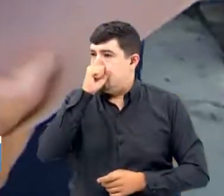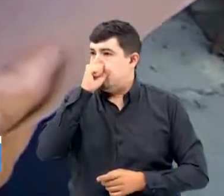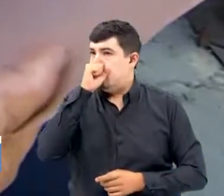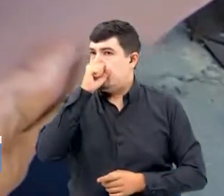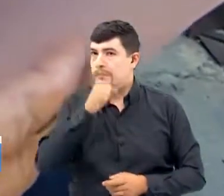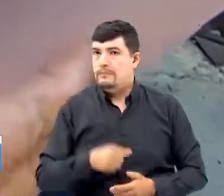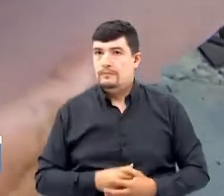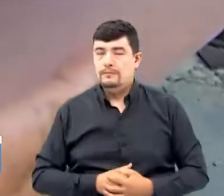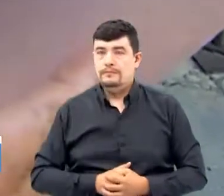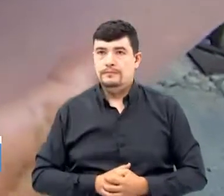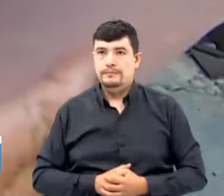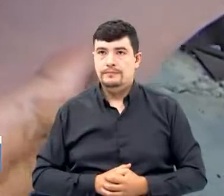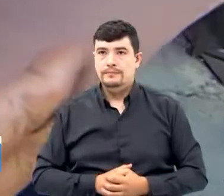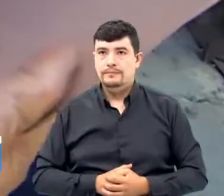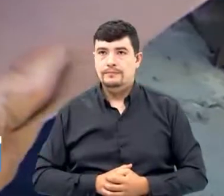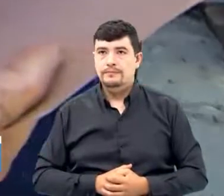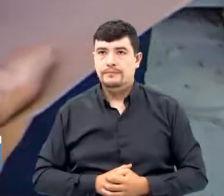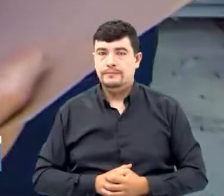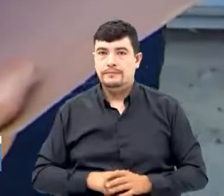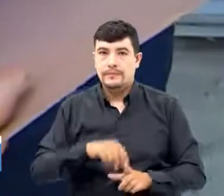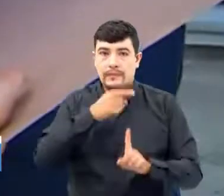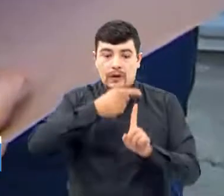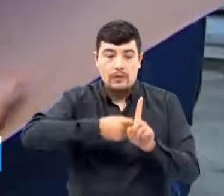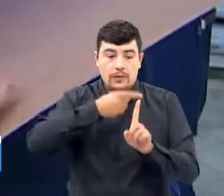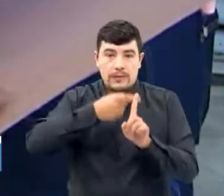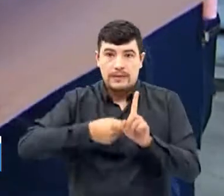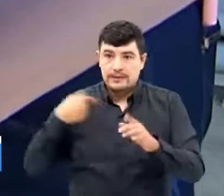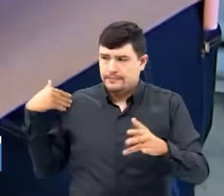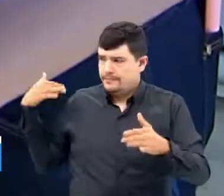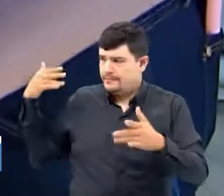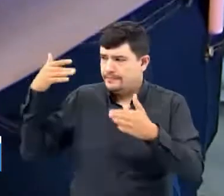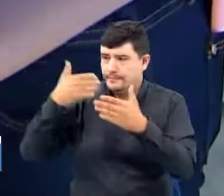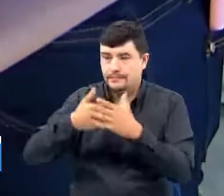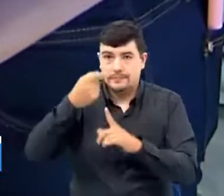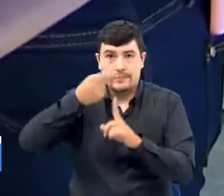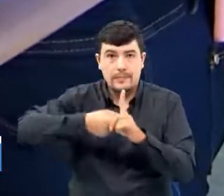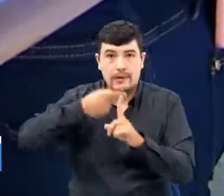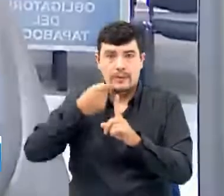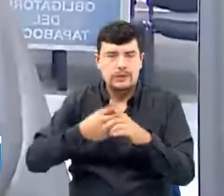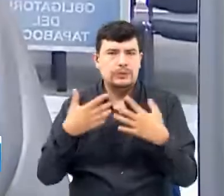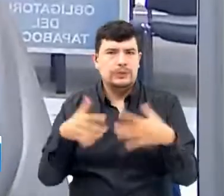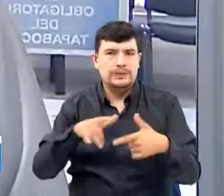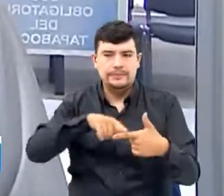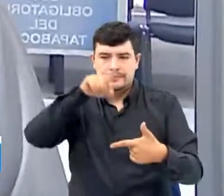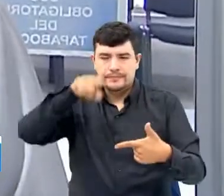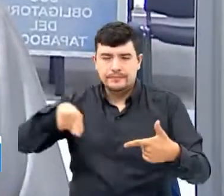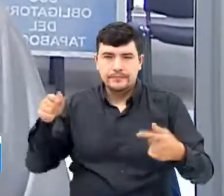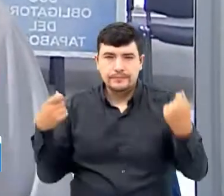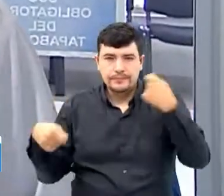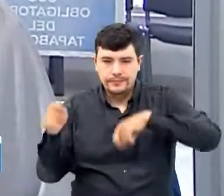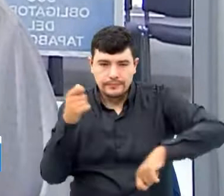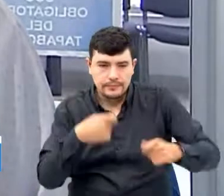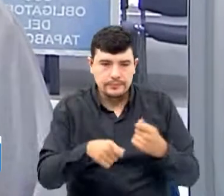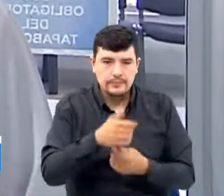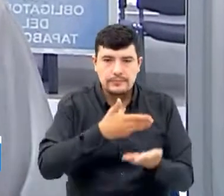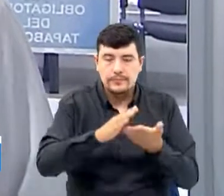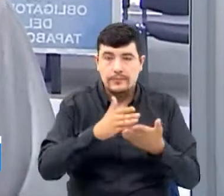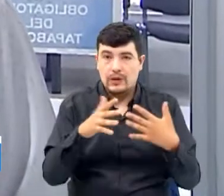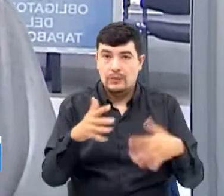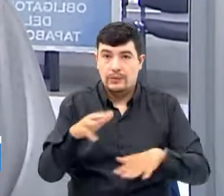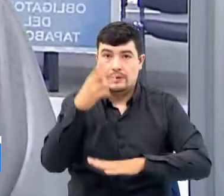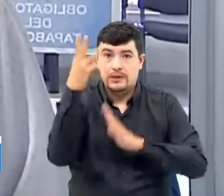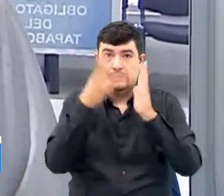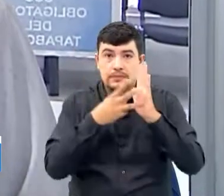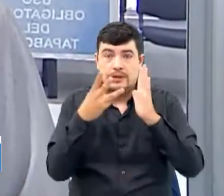las cifras en un mes sobrepasaron las expectativas de los gremios binacionales. estamos hablando de más de 3 mil millones de pesos en